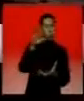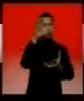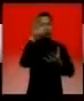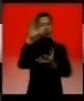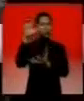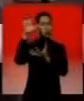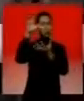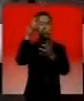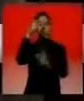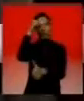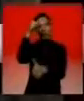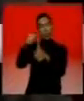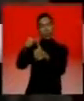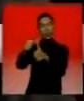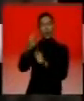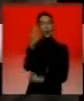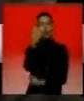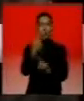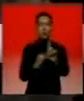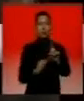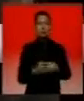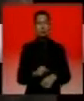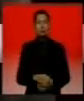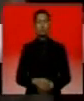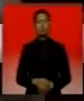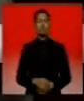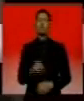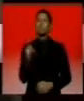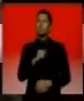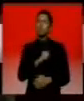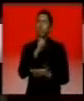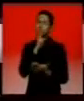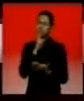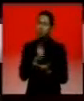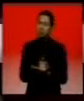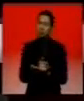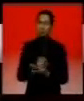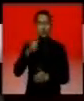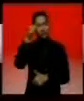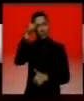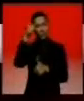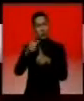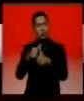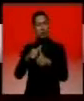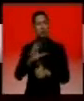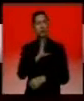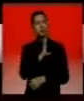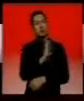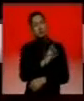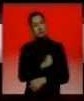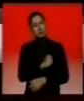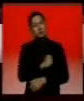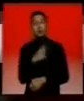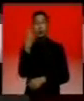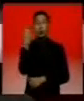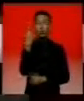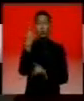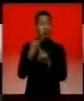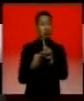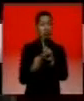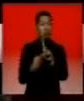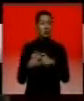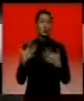para nosotros es un evento muy, muy duro, muy doloroso. Hace un mes